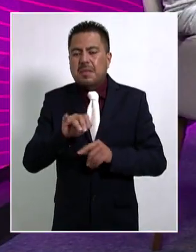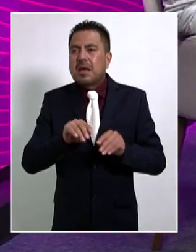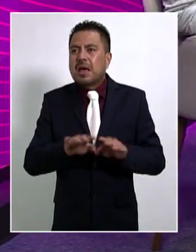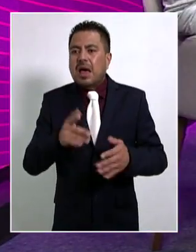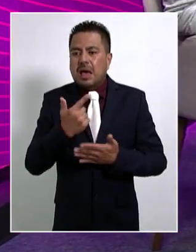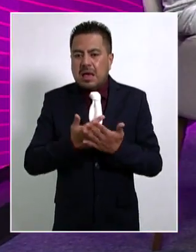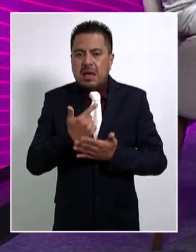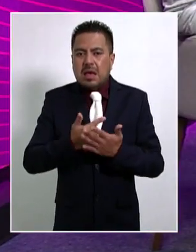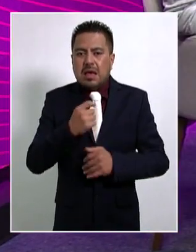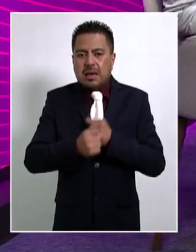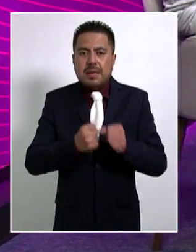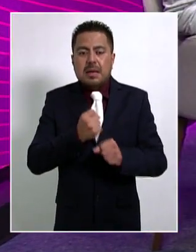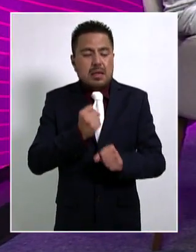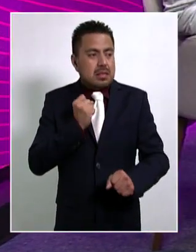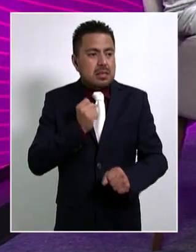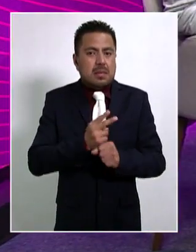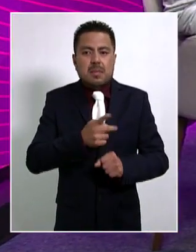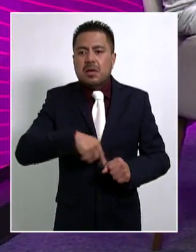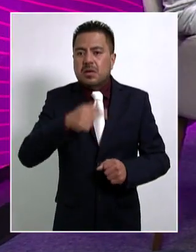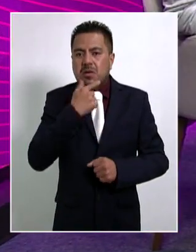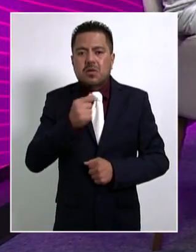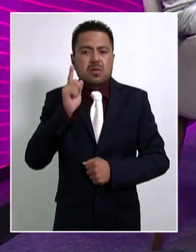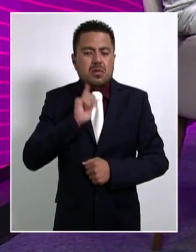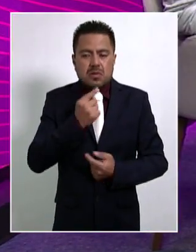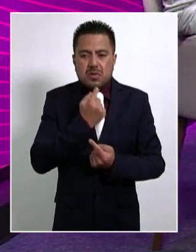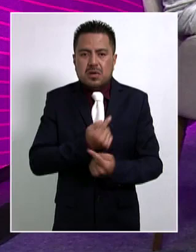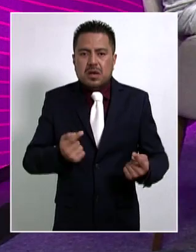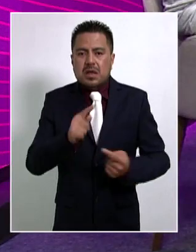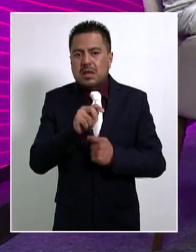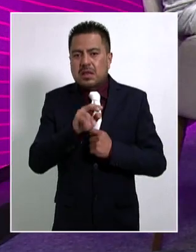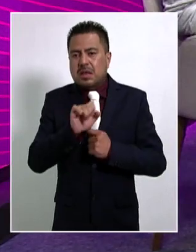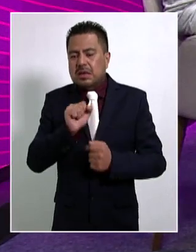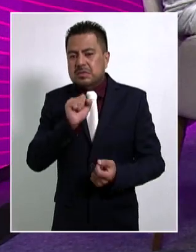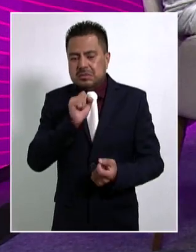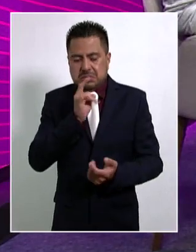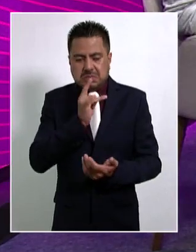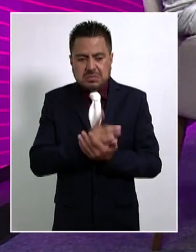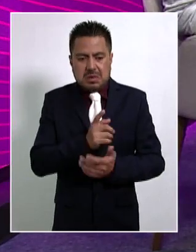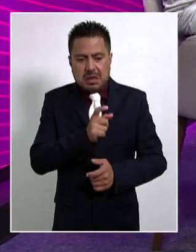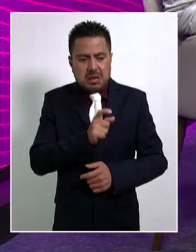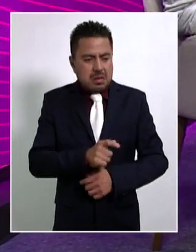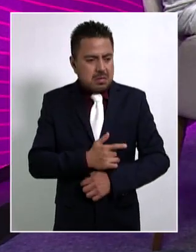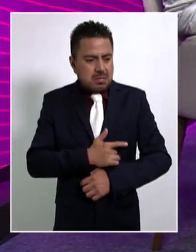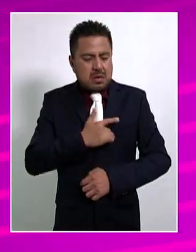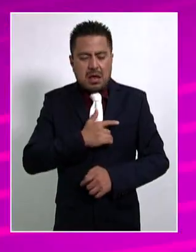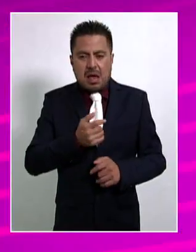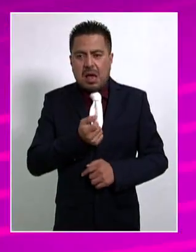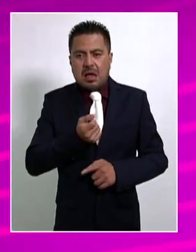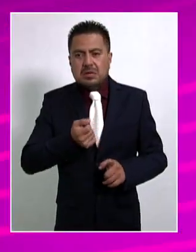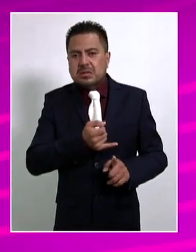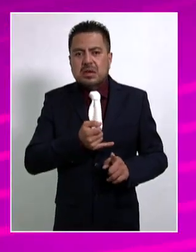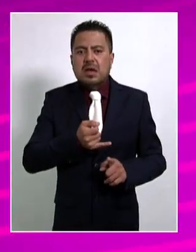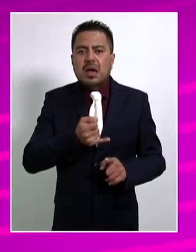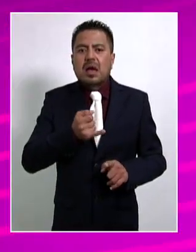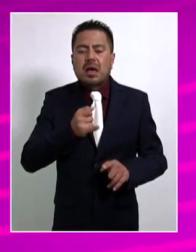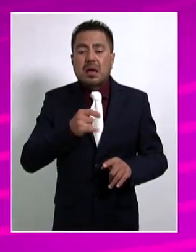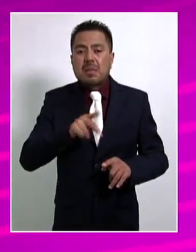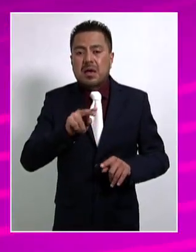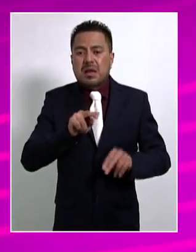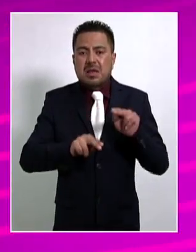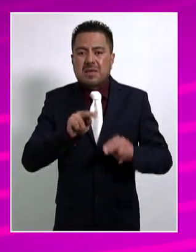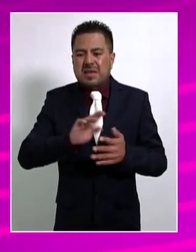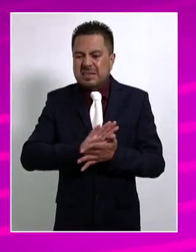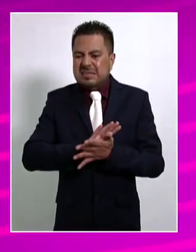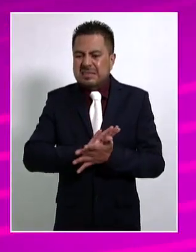sale que en edades bastante tempranas las niñas y los niños trans se identifican como tales, pero también sale muy alto el nivel de